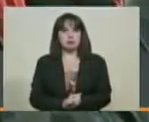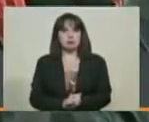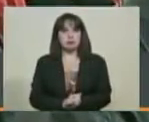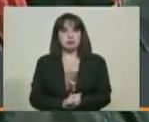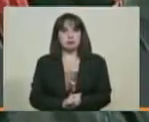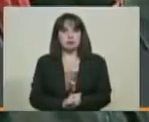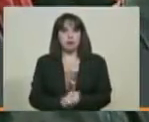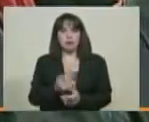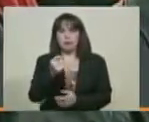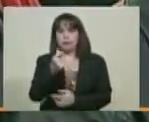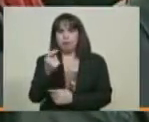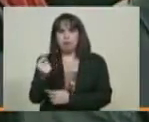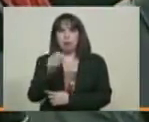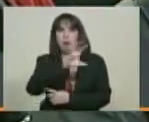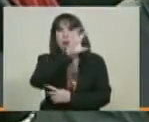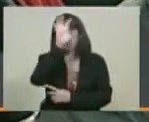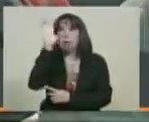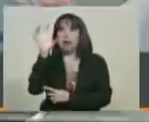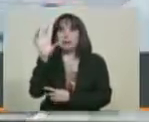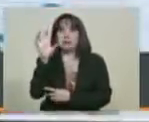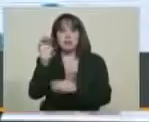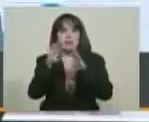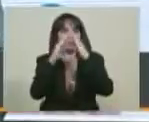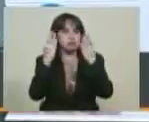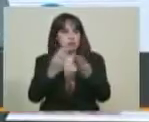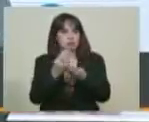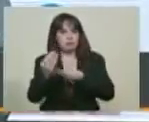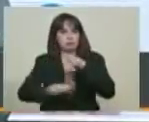Pocos países del mundo han hecho una cosa como la que vamos a hacer nosotros.